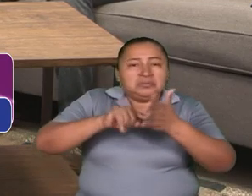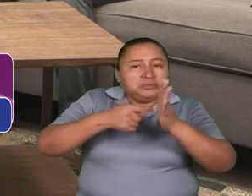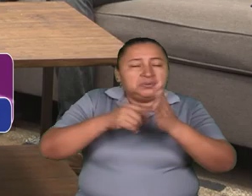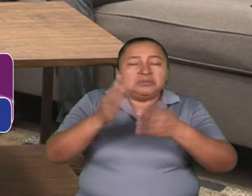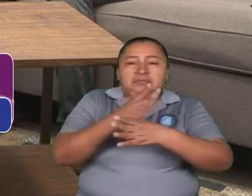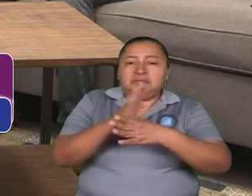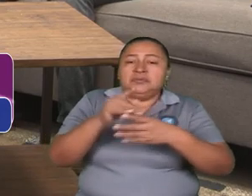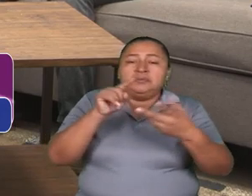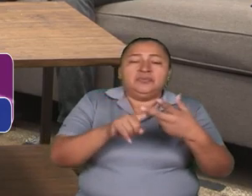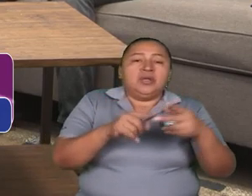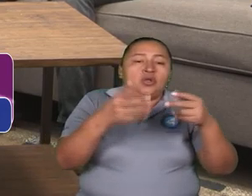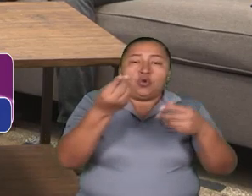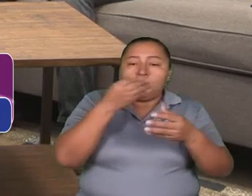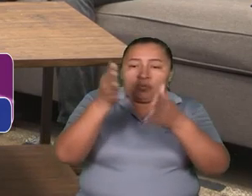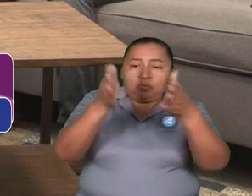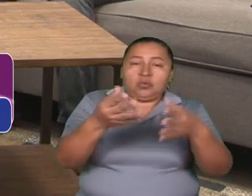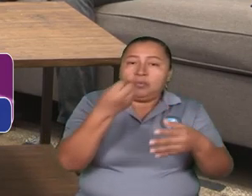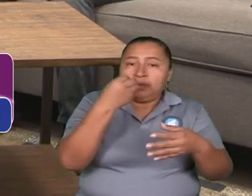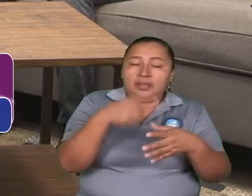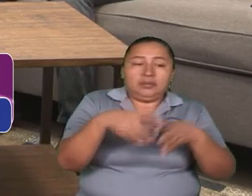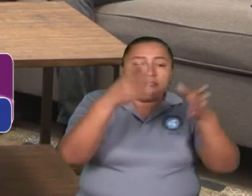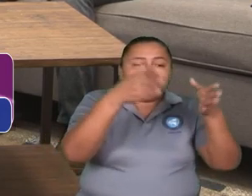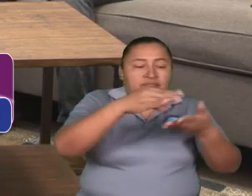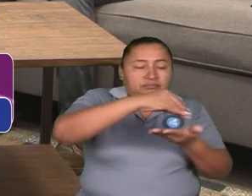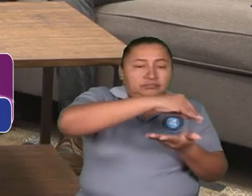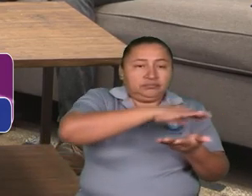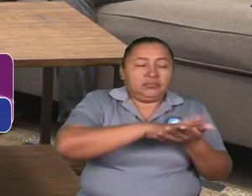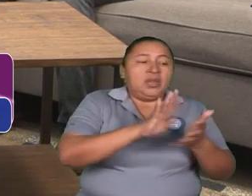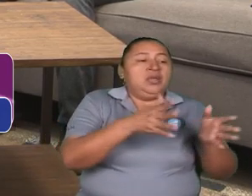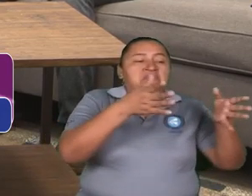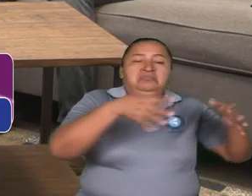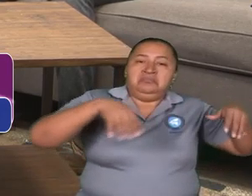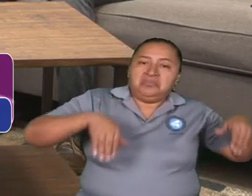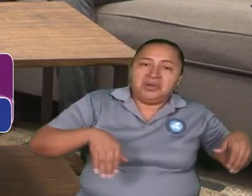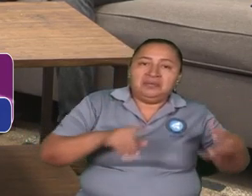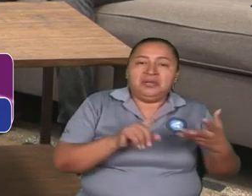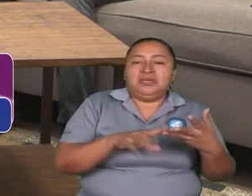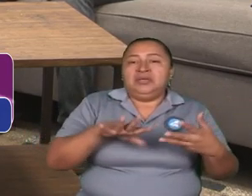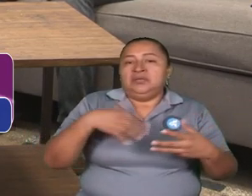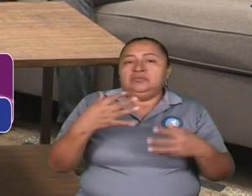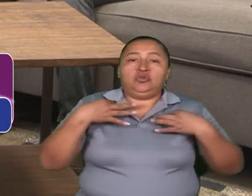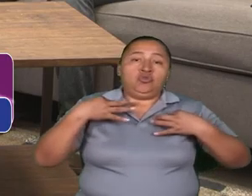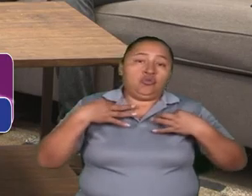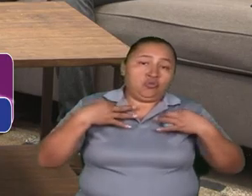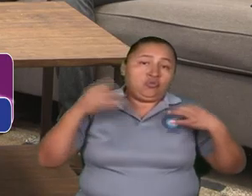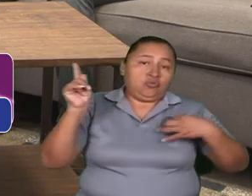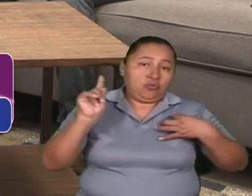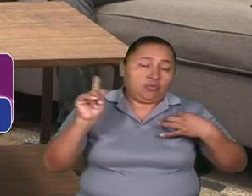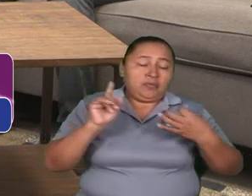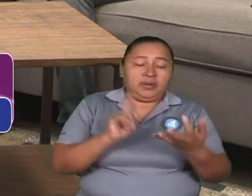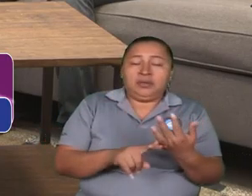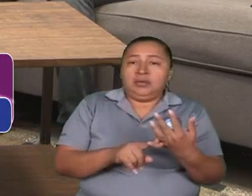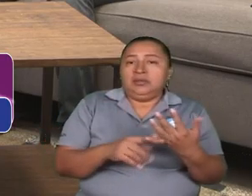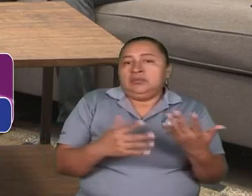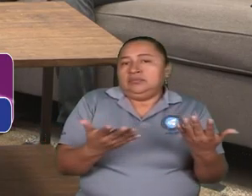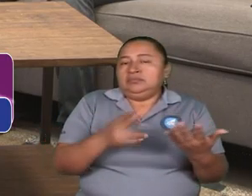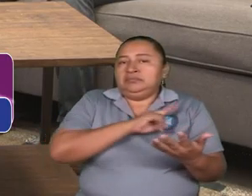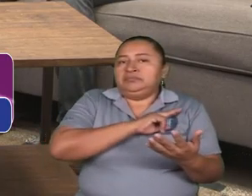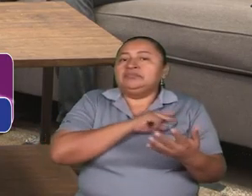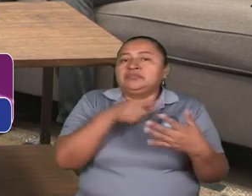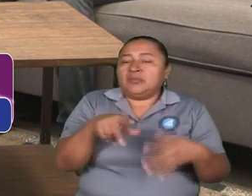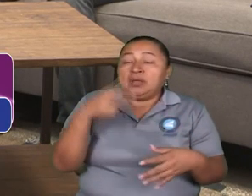decembrina, todo esto, pero también la ferretería. Hay un sector ferretero, ahí puede encontrar también. Es que está